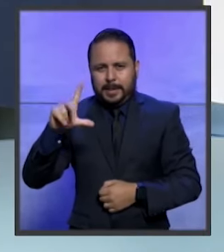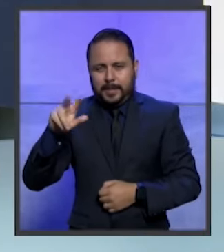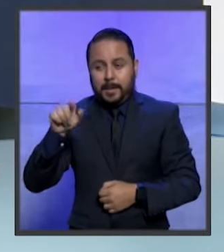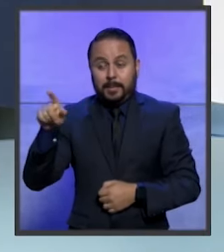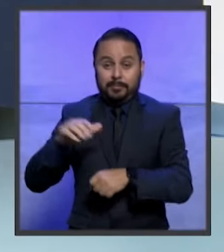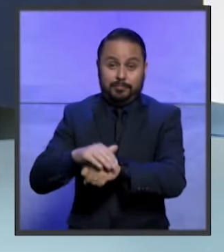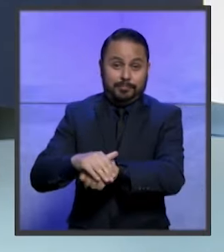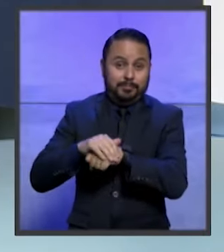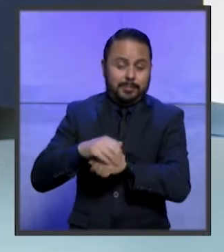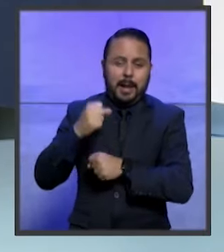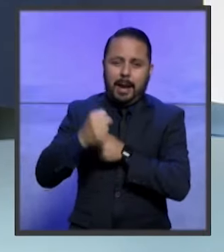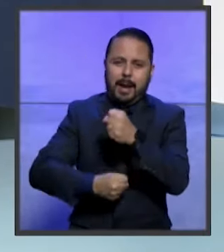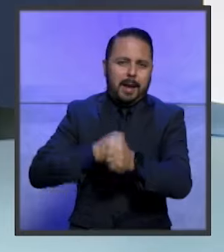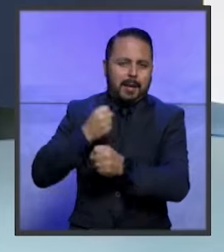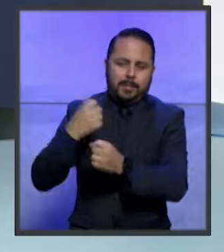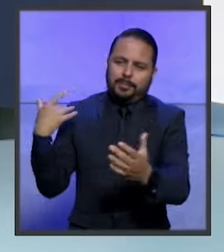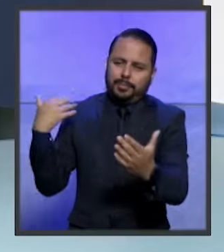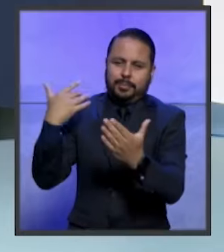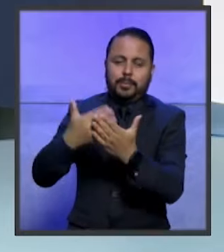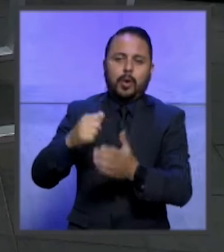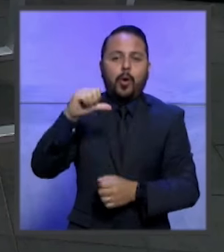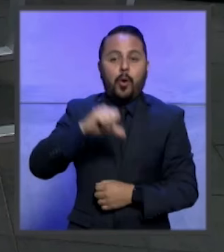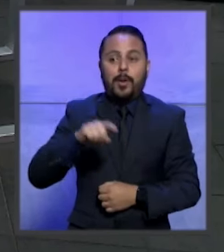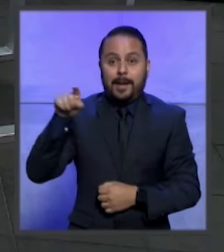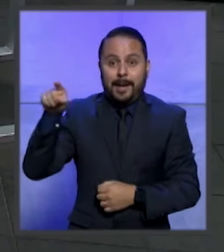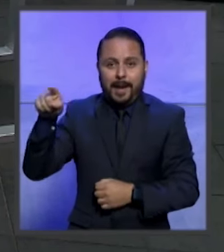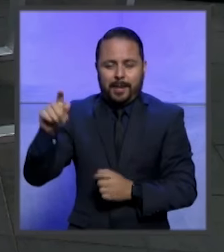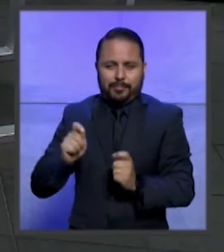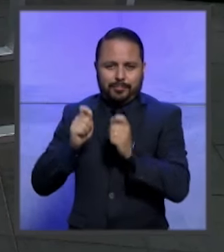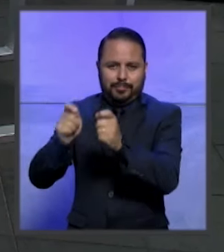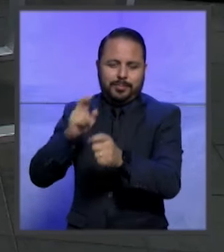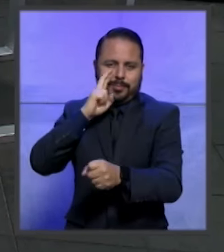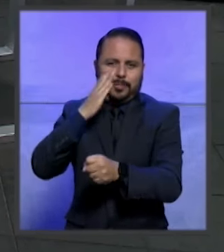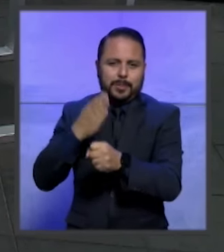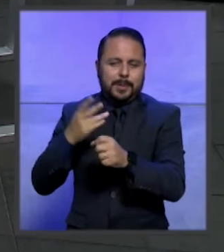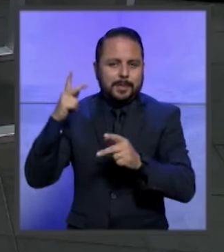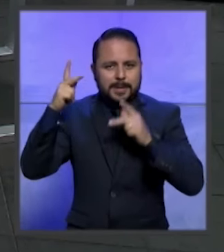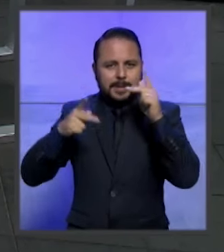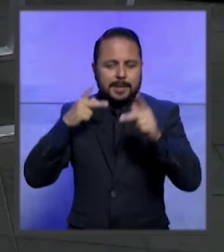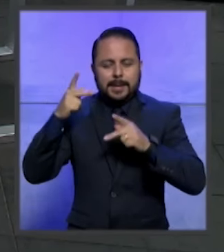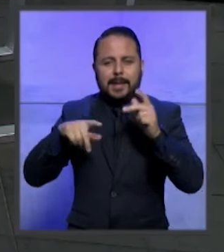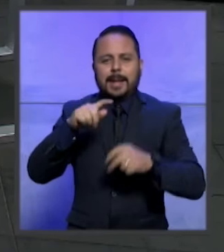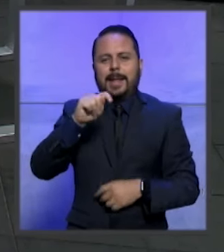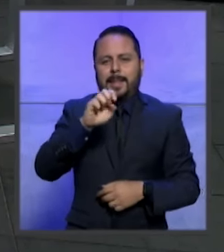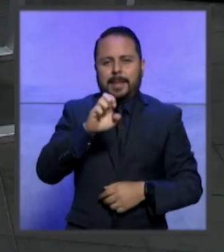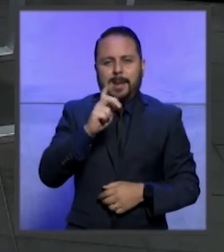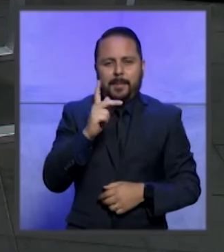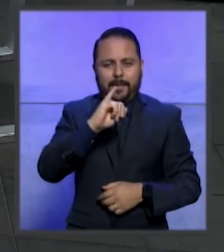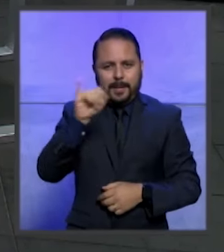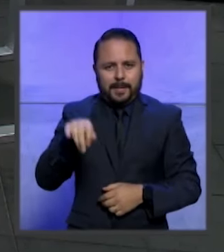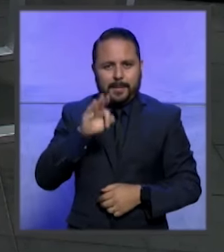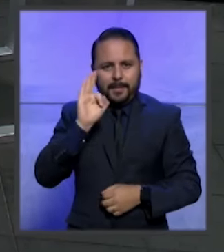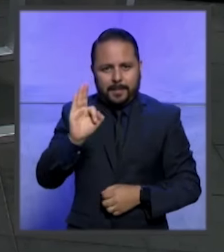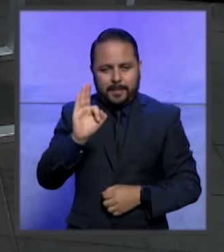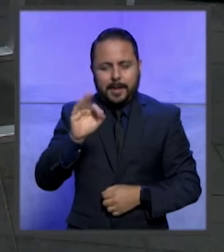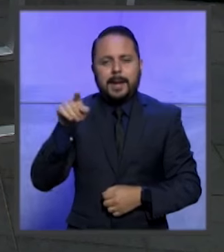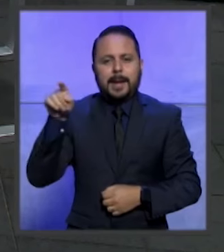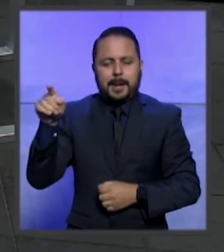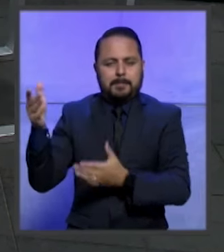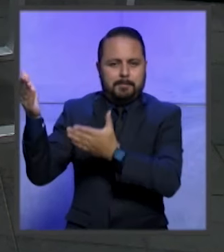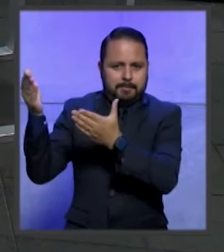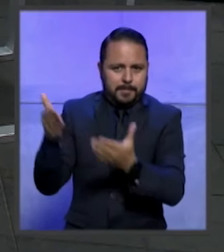amigo de años que hoy es el titular de la visitaduría judicial del tribunal electoral del poder judicial de la